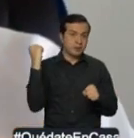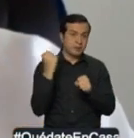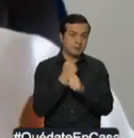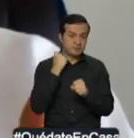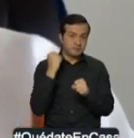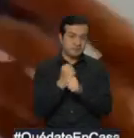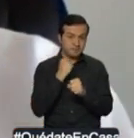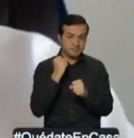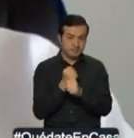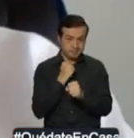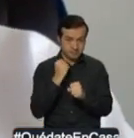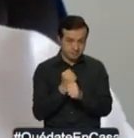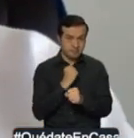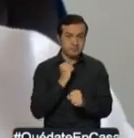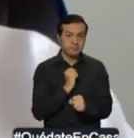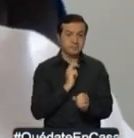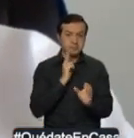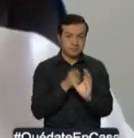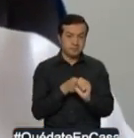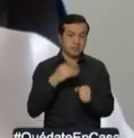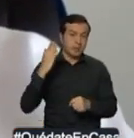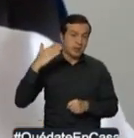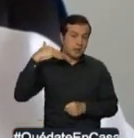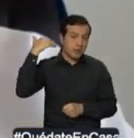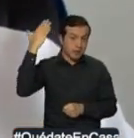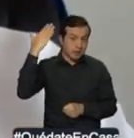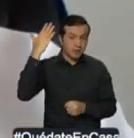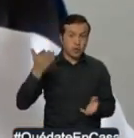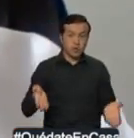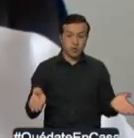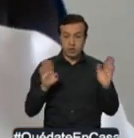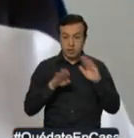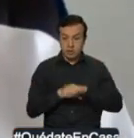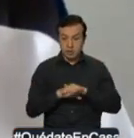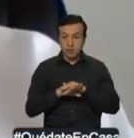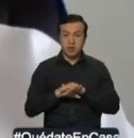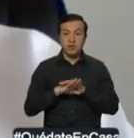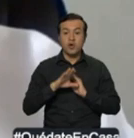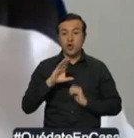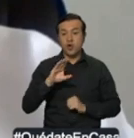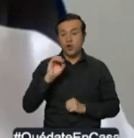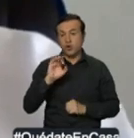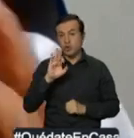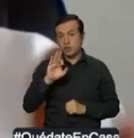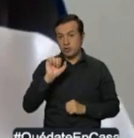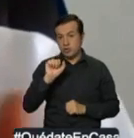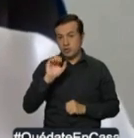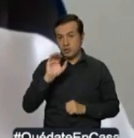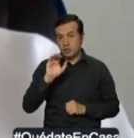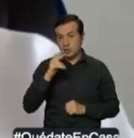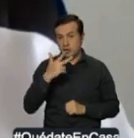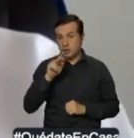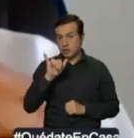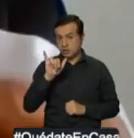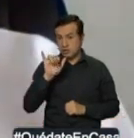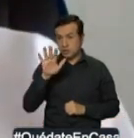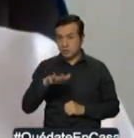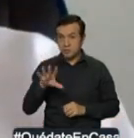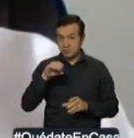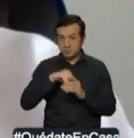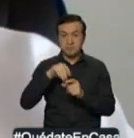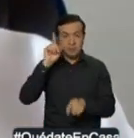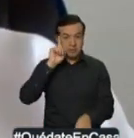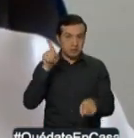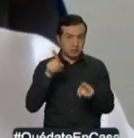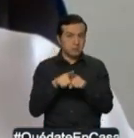estuve con los alcaldes de otavalo y cotacachi y llegamos a acuerdos